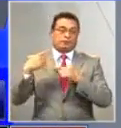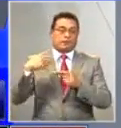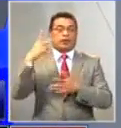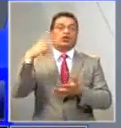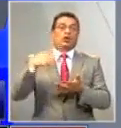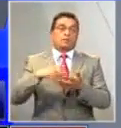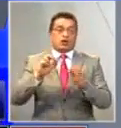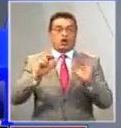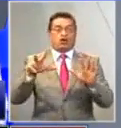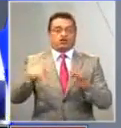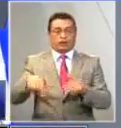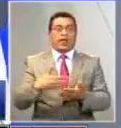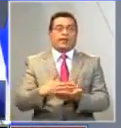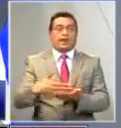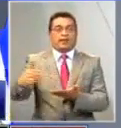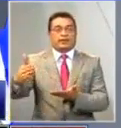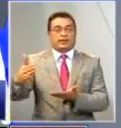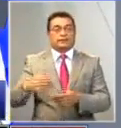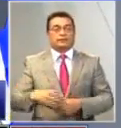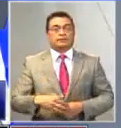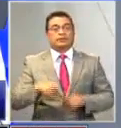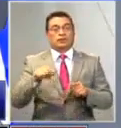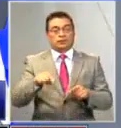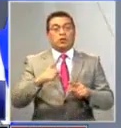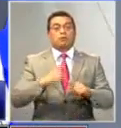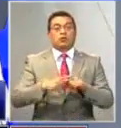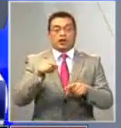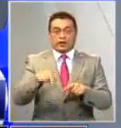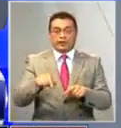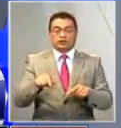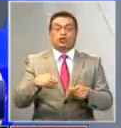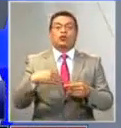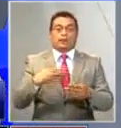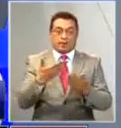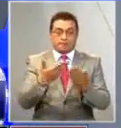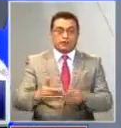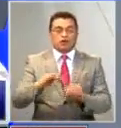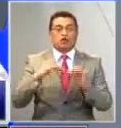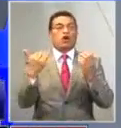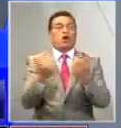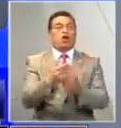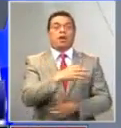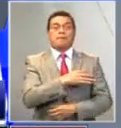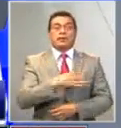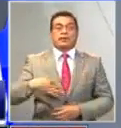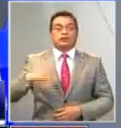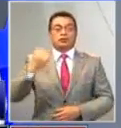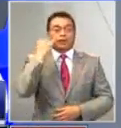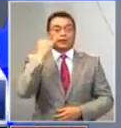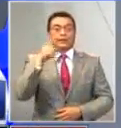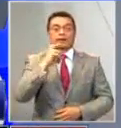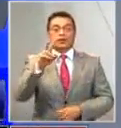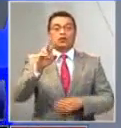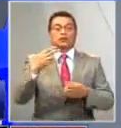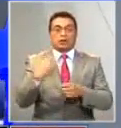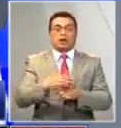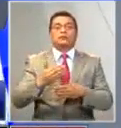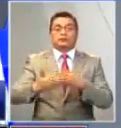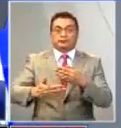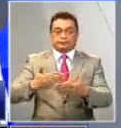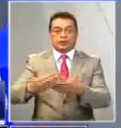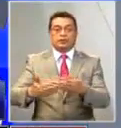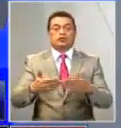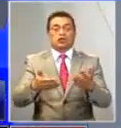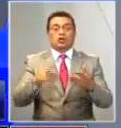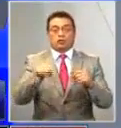en adelante. Por lo tanto, vamos a invitar a todos los ministros del Interior que participaron de los periodos correspondientes. Vamos a invitar